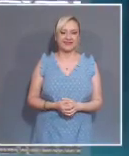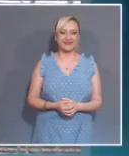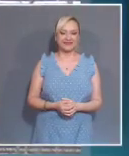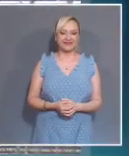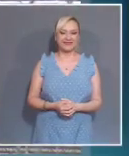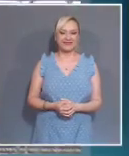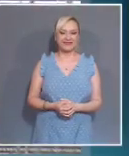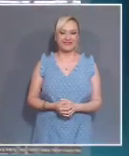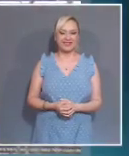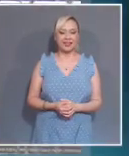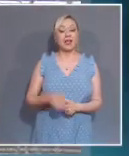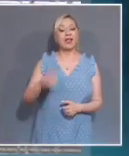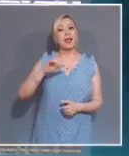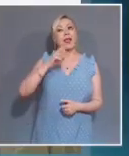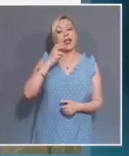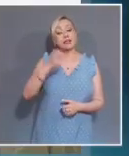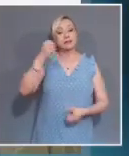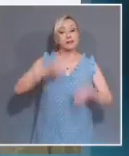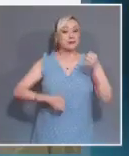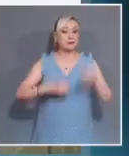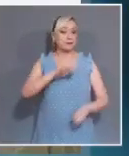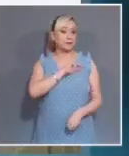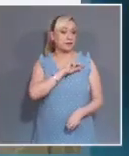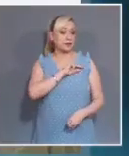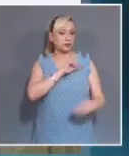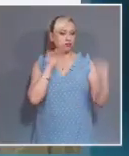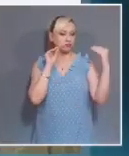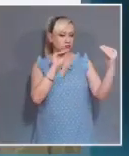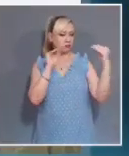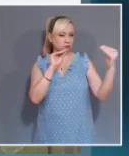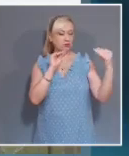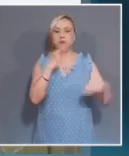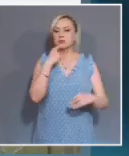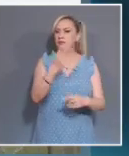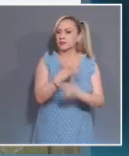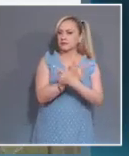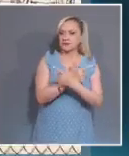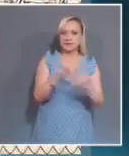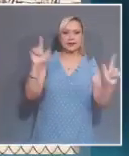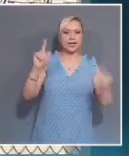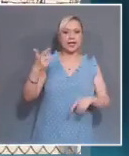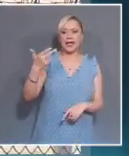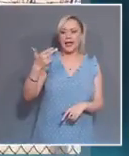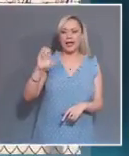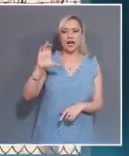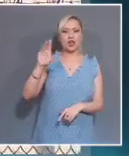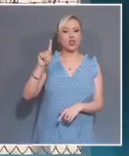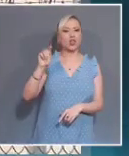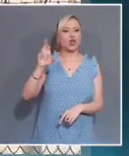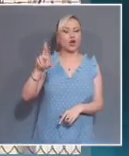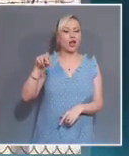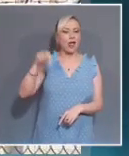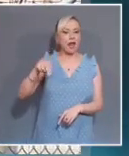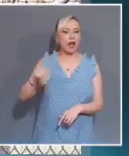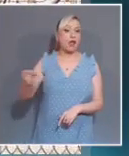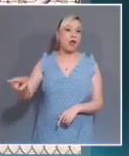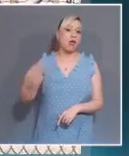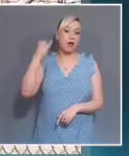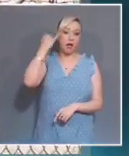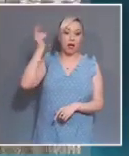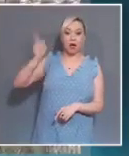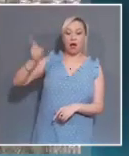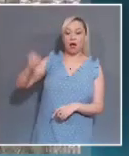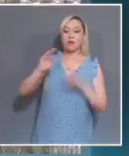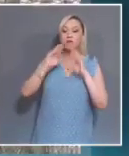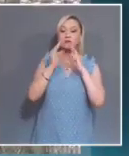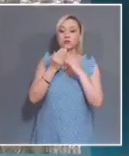Después de que un tribunal colegiado de apelación decretara la libertad de Héctor N. por delincuencia organizada, la Fiscalía General de la